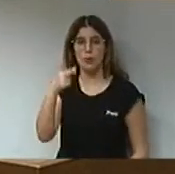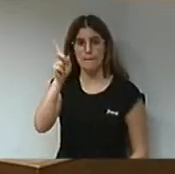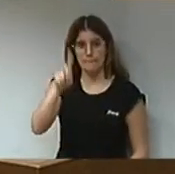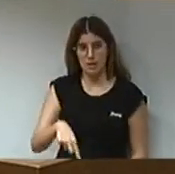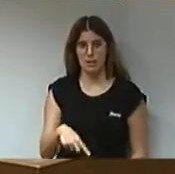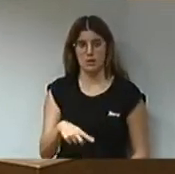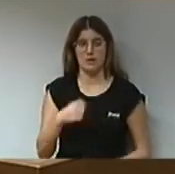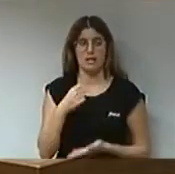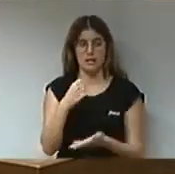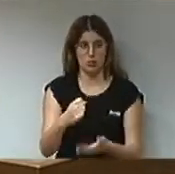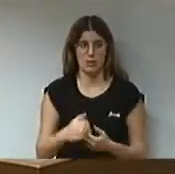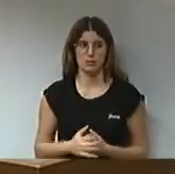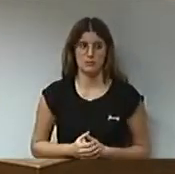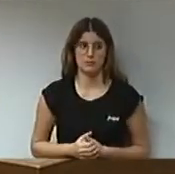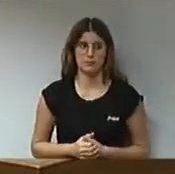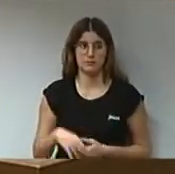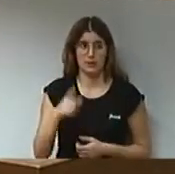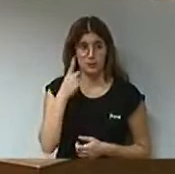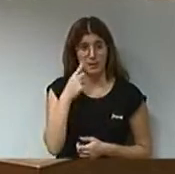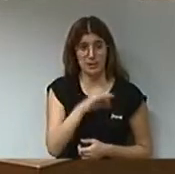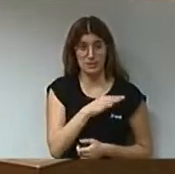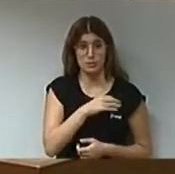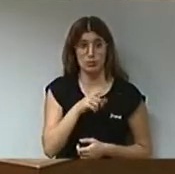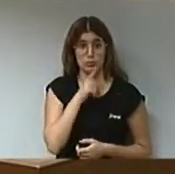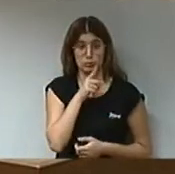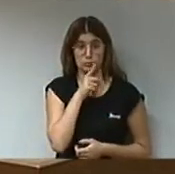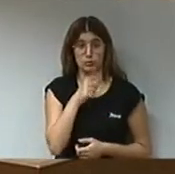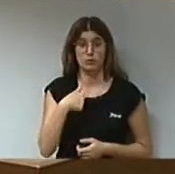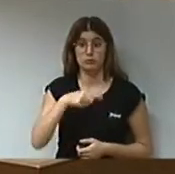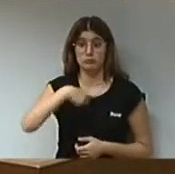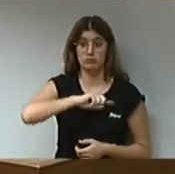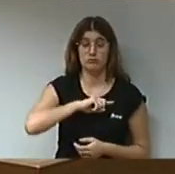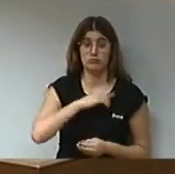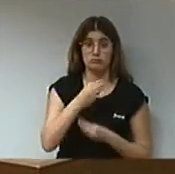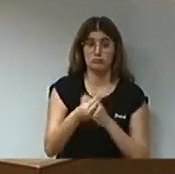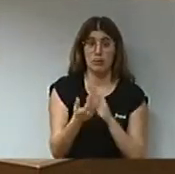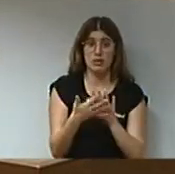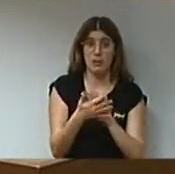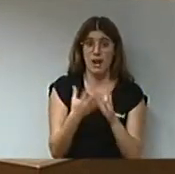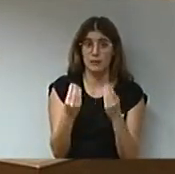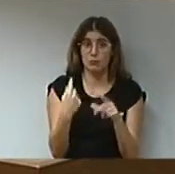esas ayudas. Mira, señor Puig, podemos hablar de muchísimas cosas y podemos